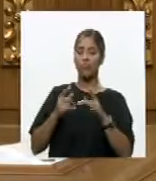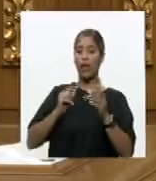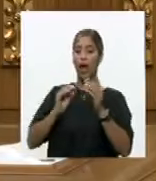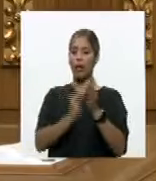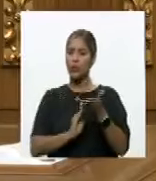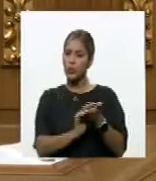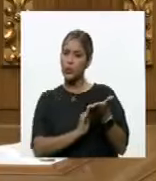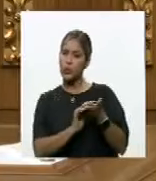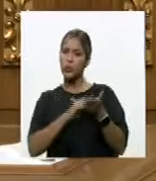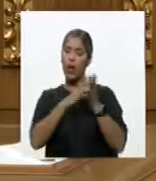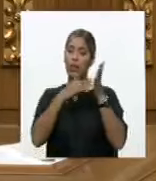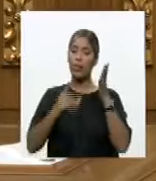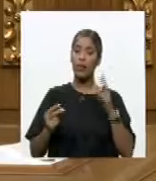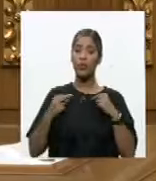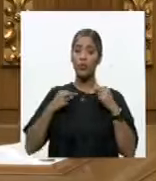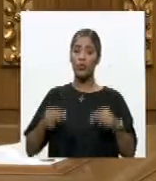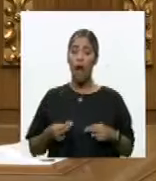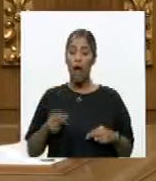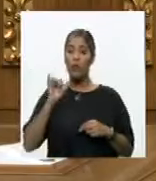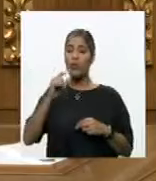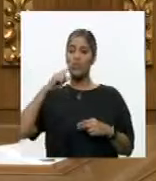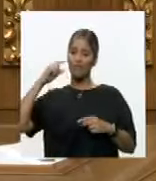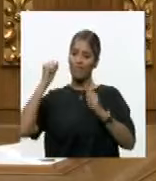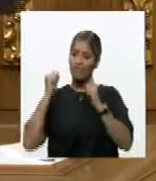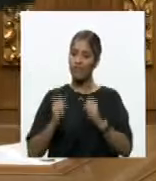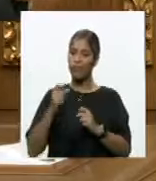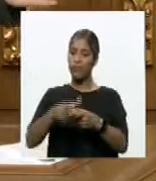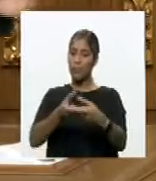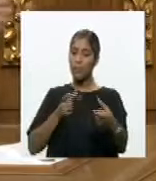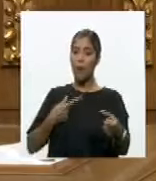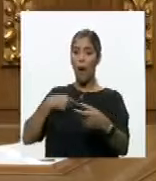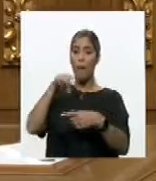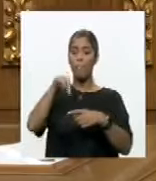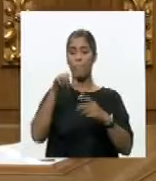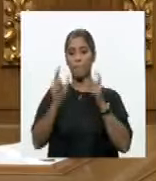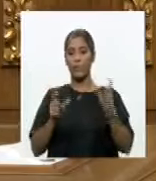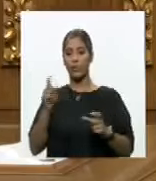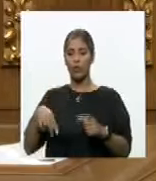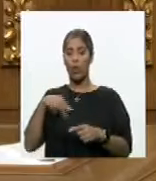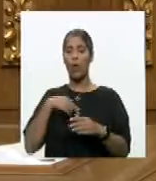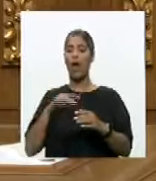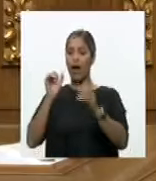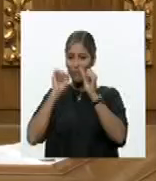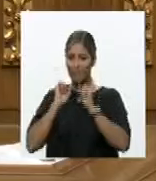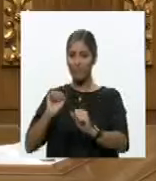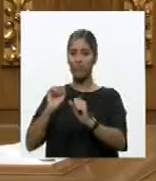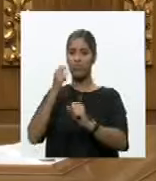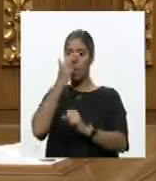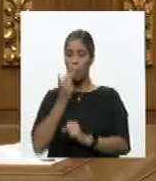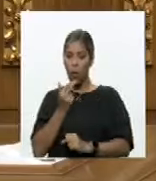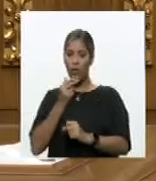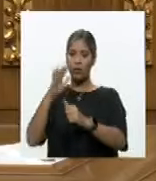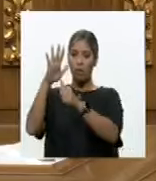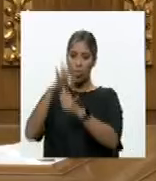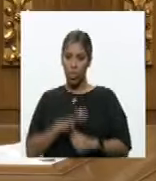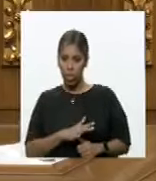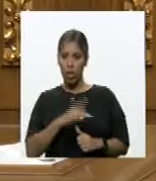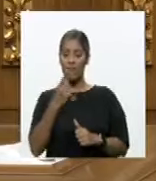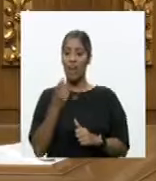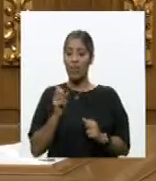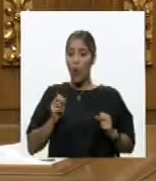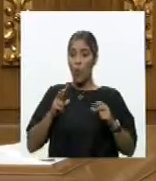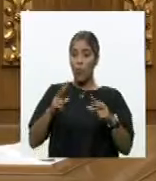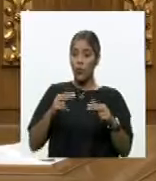reivindicación de los derechos y la dignidad de las mayorías populares frente a la pobreza, exclusión y falta de